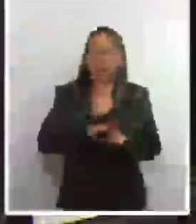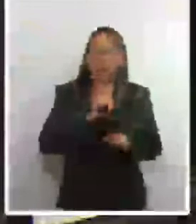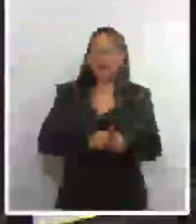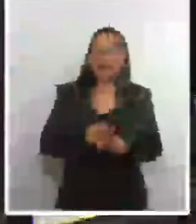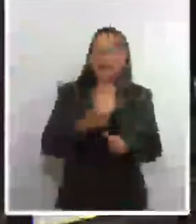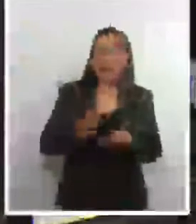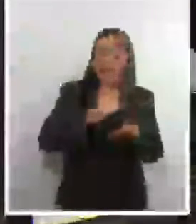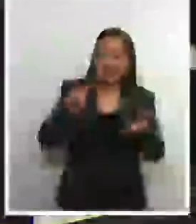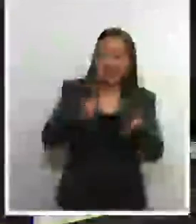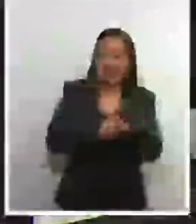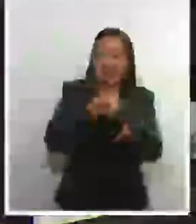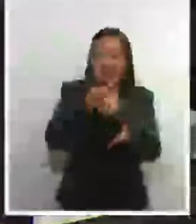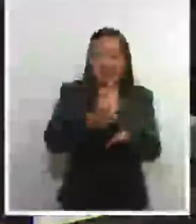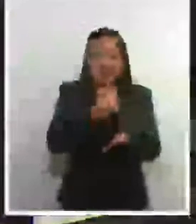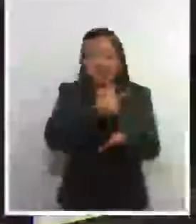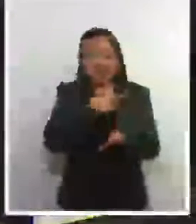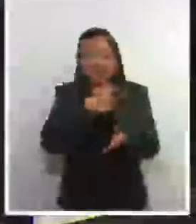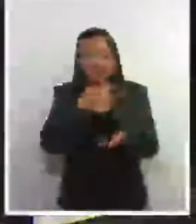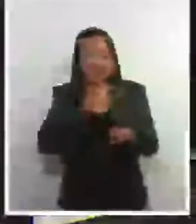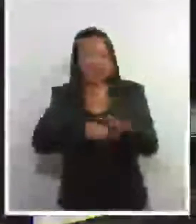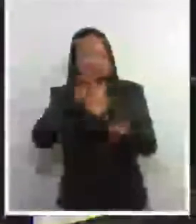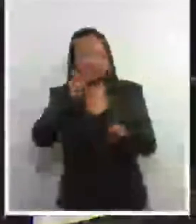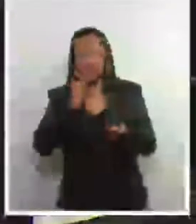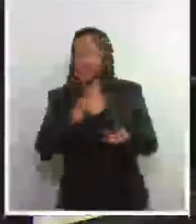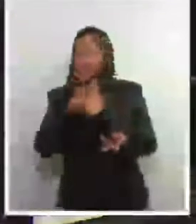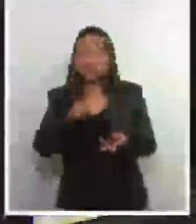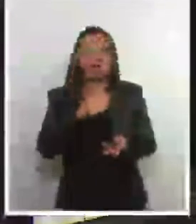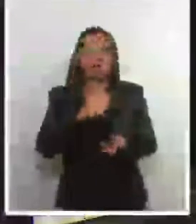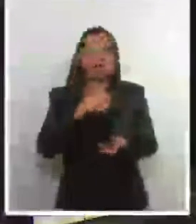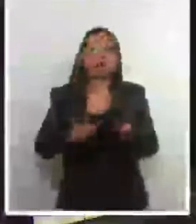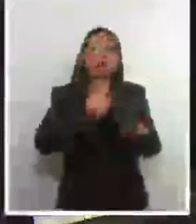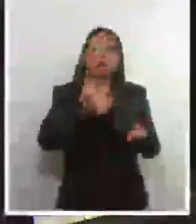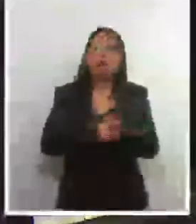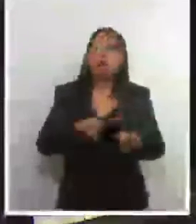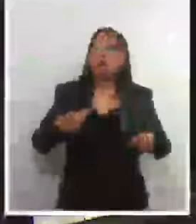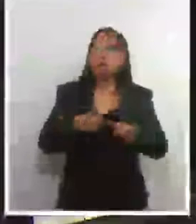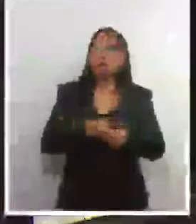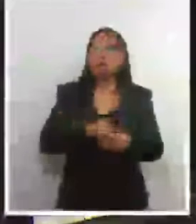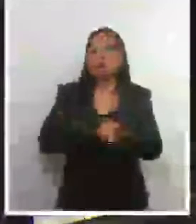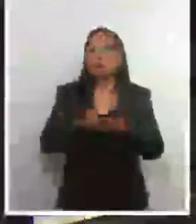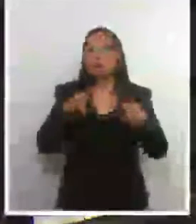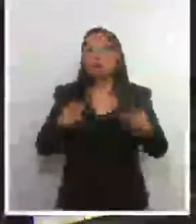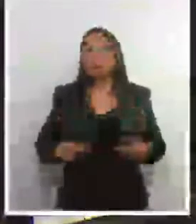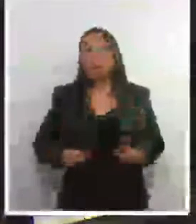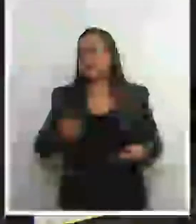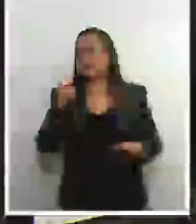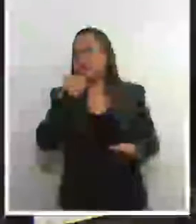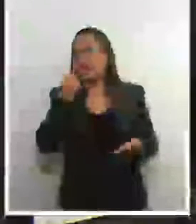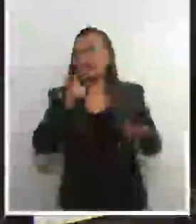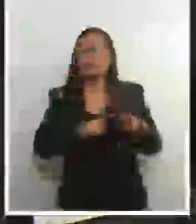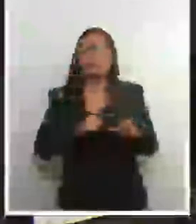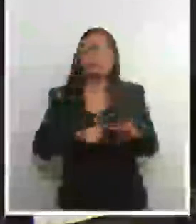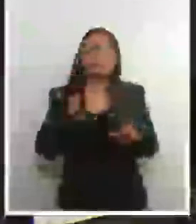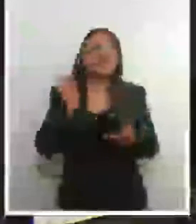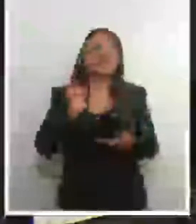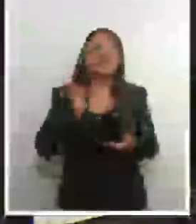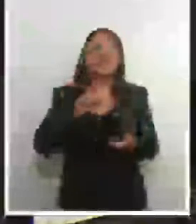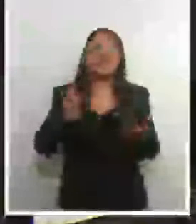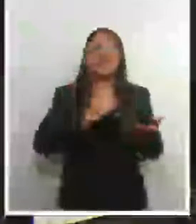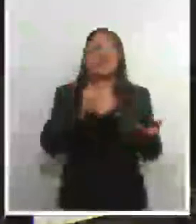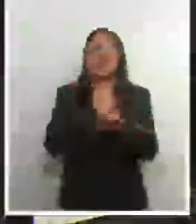los contenidos. Esa legalidad podía ser contraria a los derechos humanos, podía ser